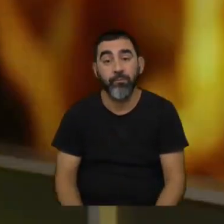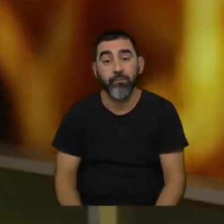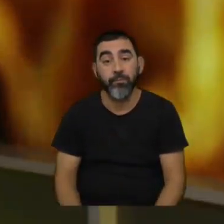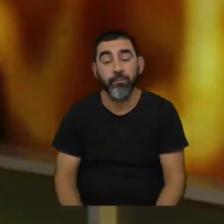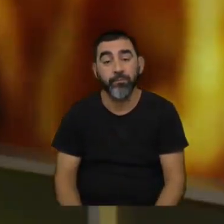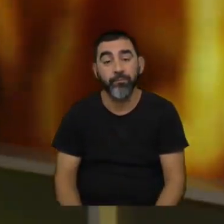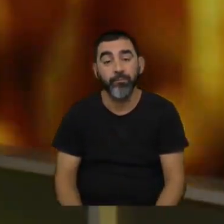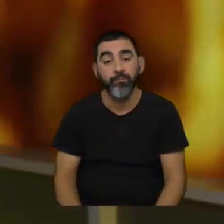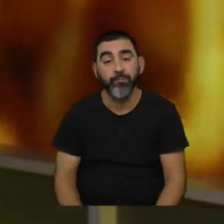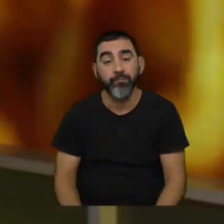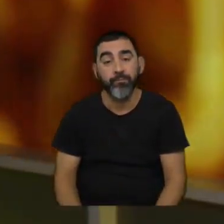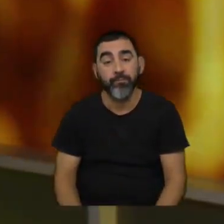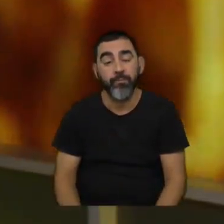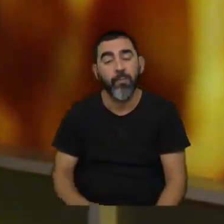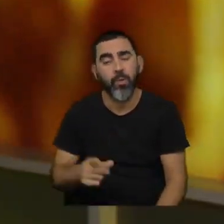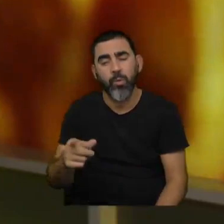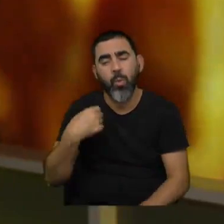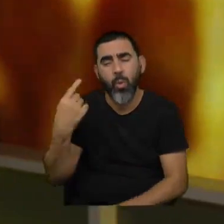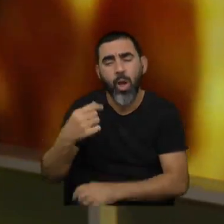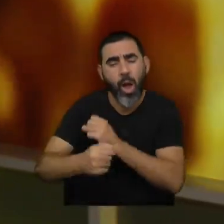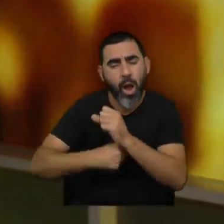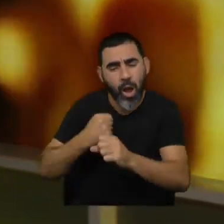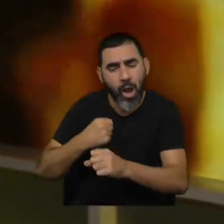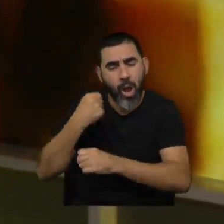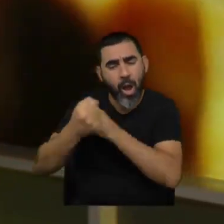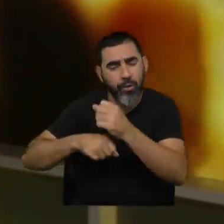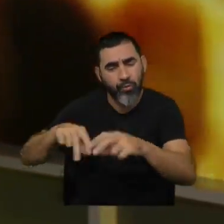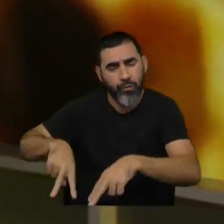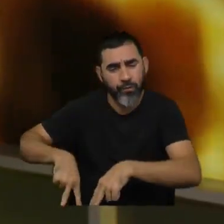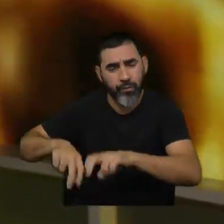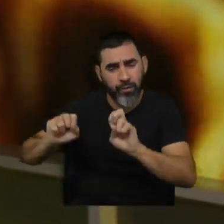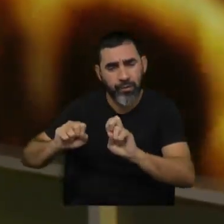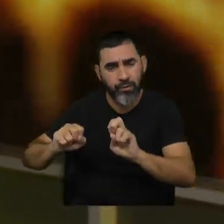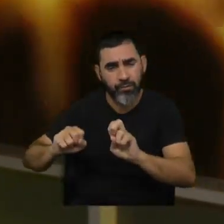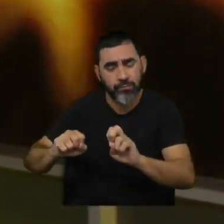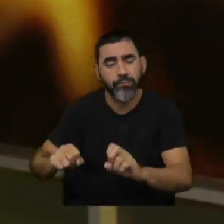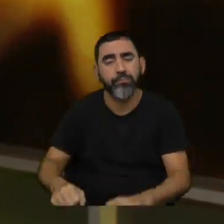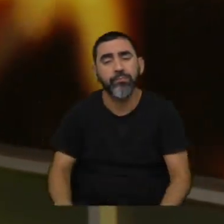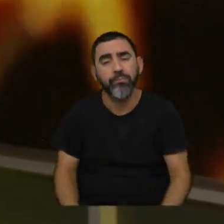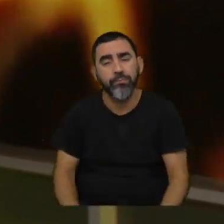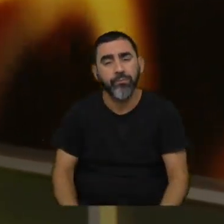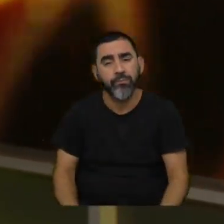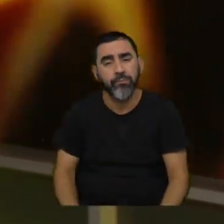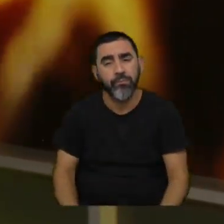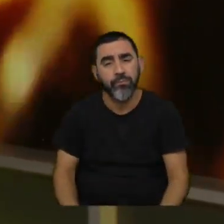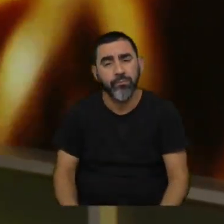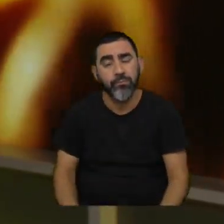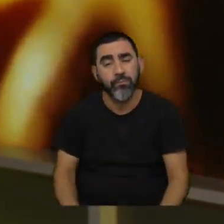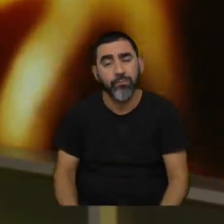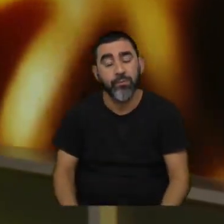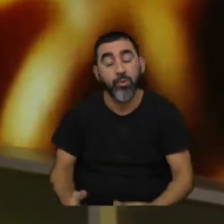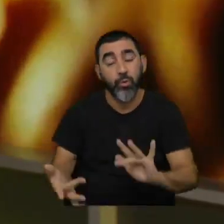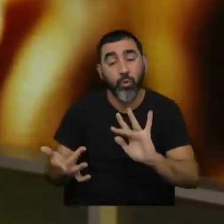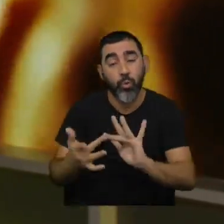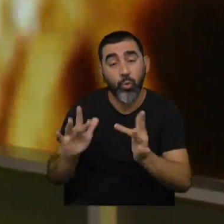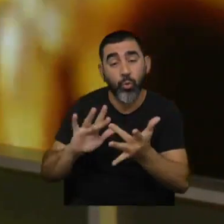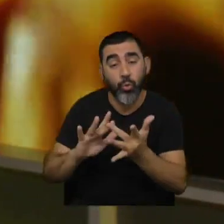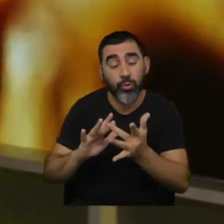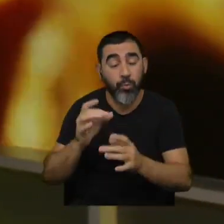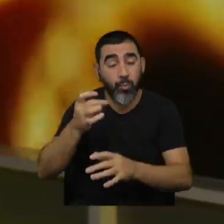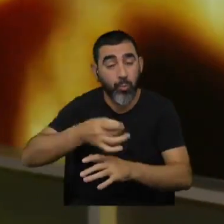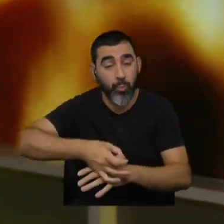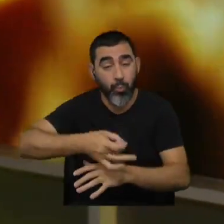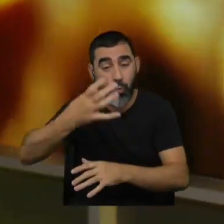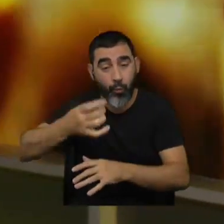Karina, en los años que hace que venís con esto, y no te voy a preguntar cuántos, pero son un montón, se han ido tejiendo, además de vínculos interacadémicos, como